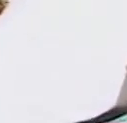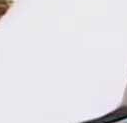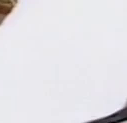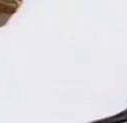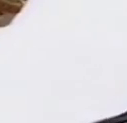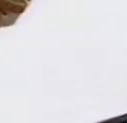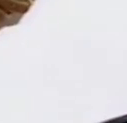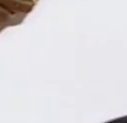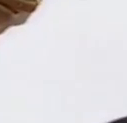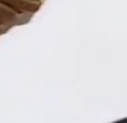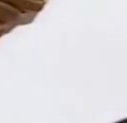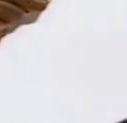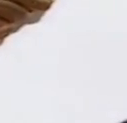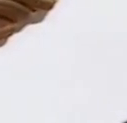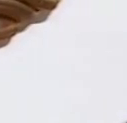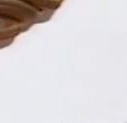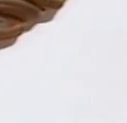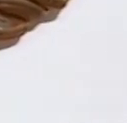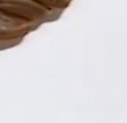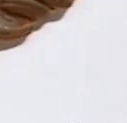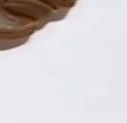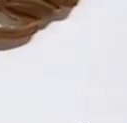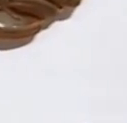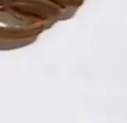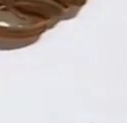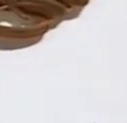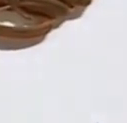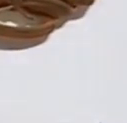presidente obrero Nicolás Maduro Moros.